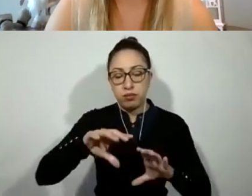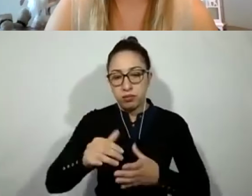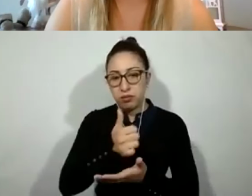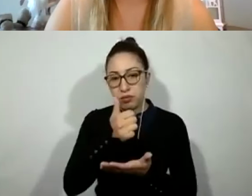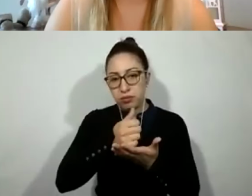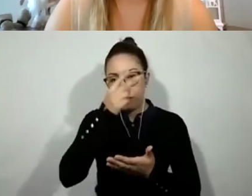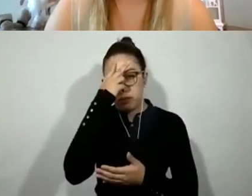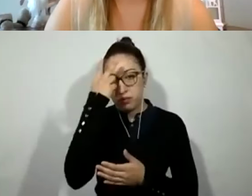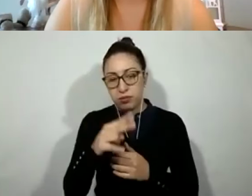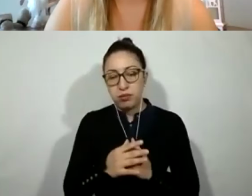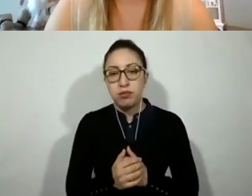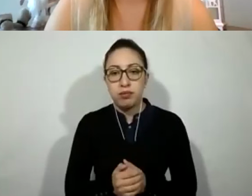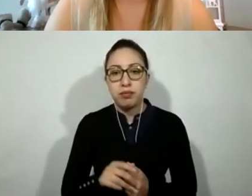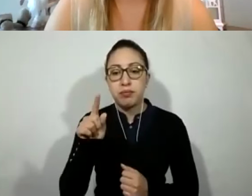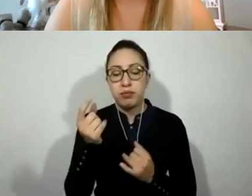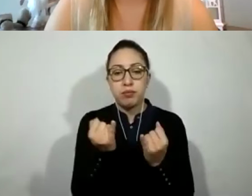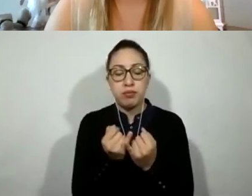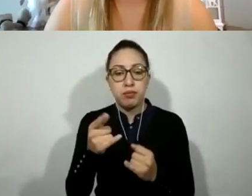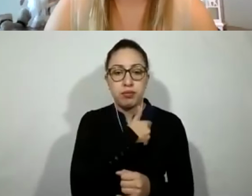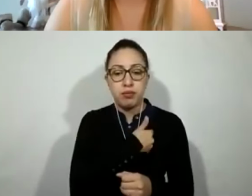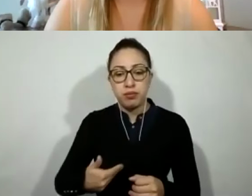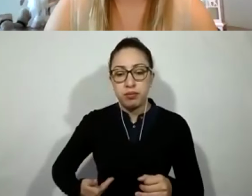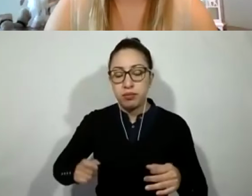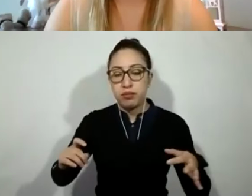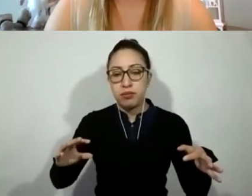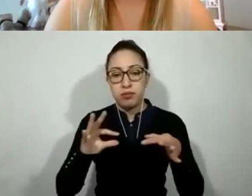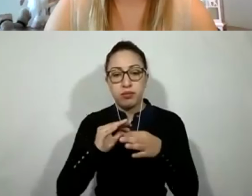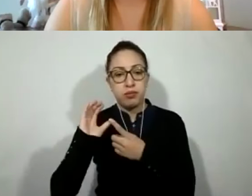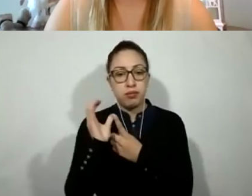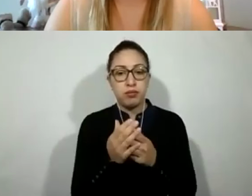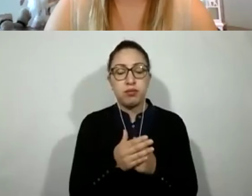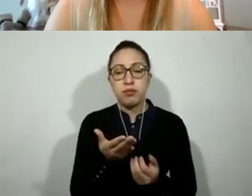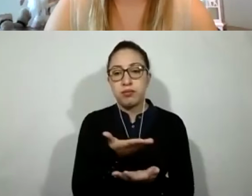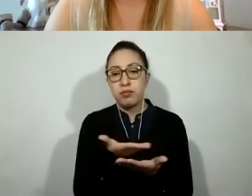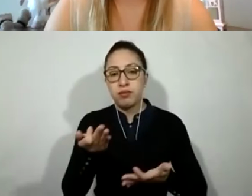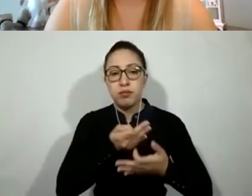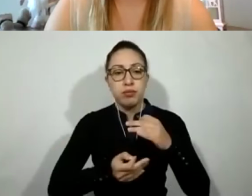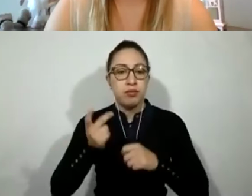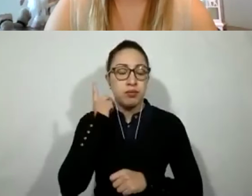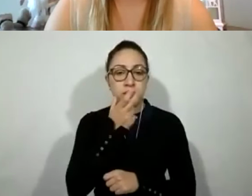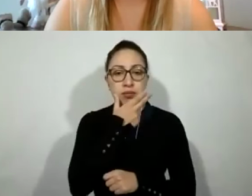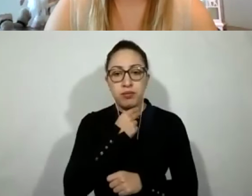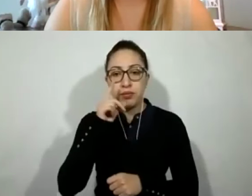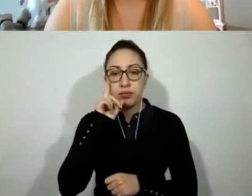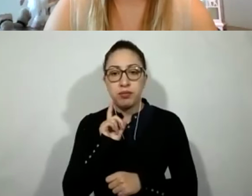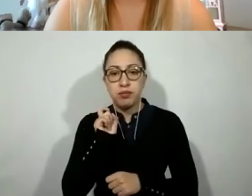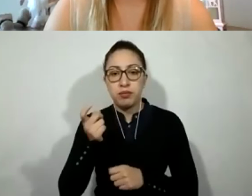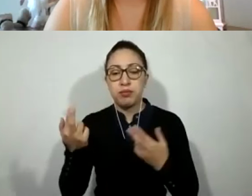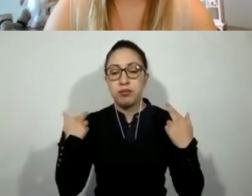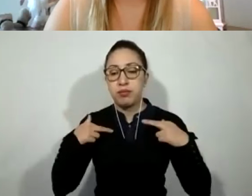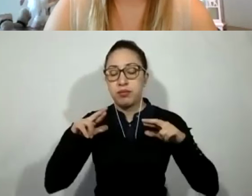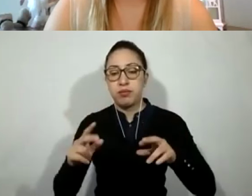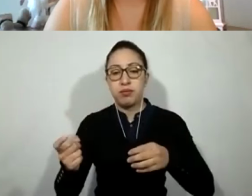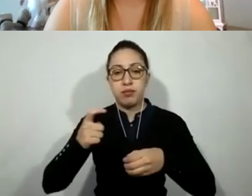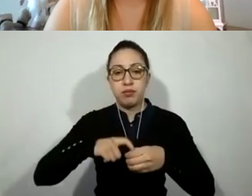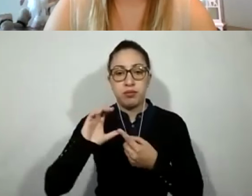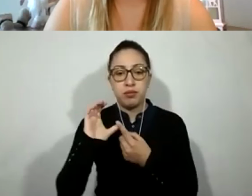y presidenta de estas Comisiones Unidas. Diputadas y diputados de Comisiones Unidas de esta